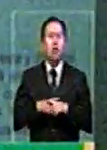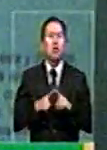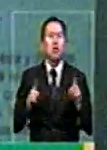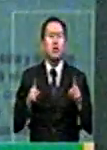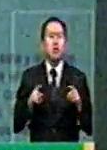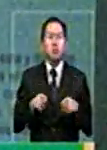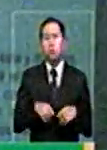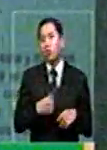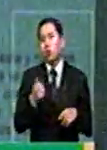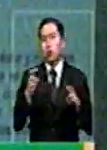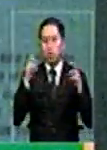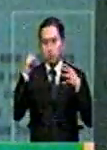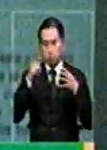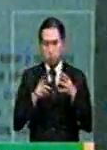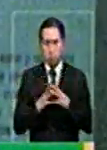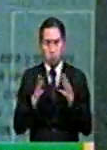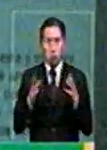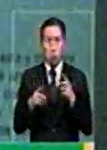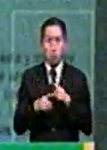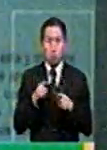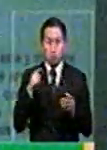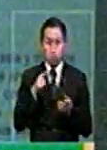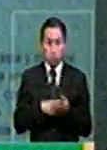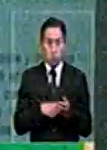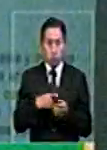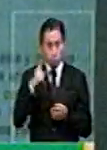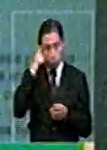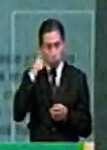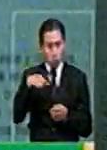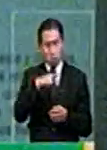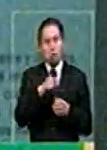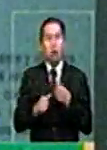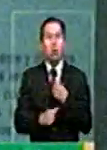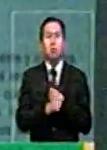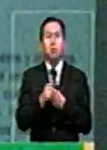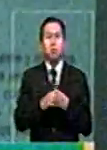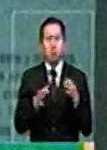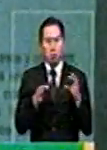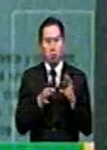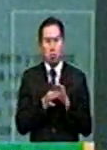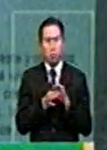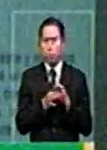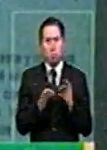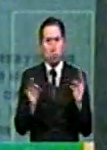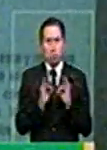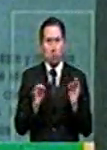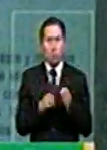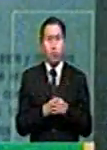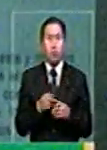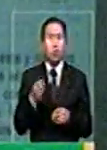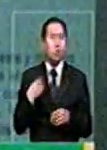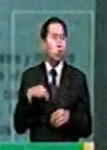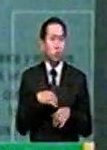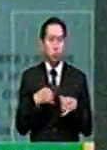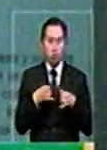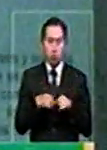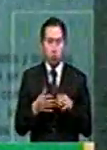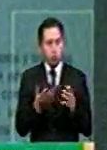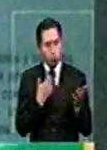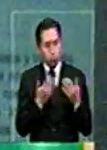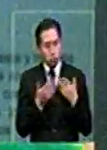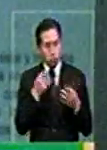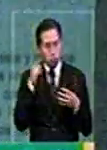muchos otros temas, pero eso no significa que esté en riesgo la alianza, ni mucho menos. Vamos a seguir conversando,